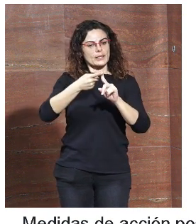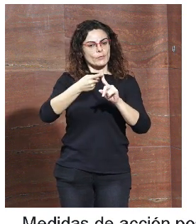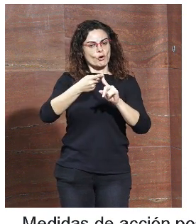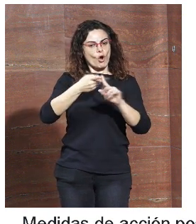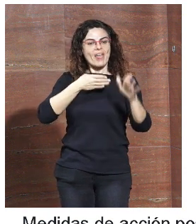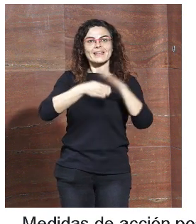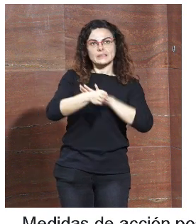accesibilidad es una herramienta